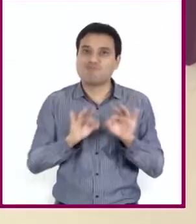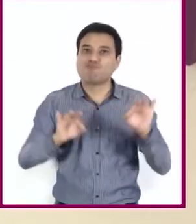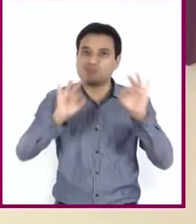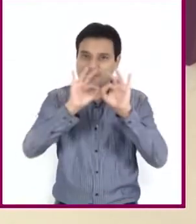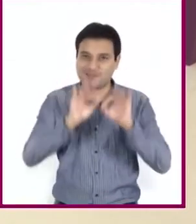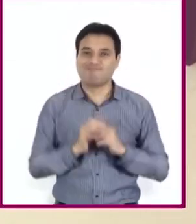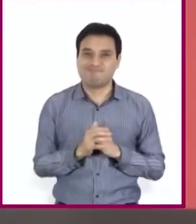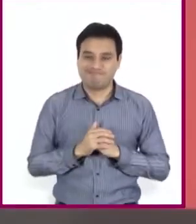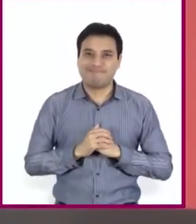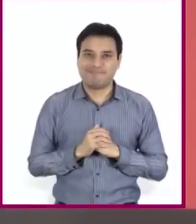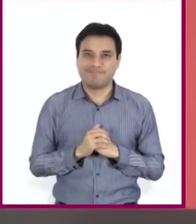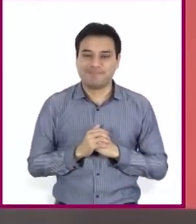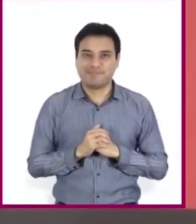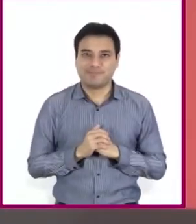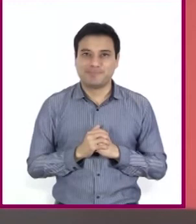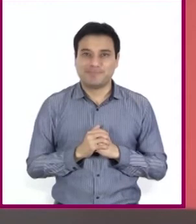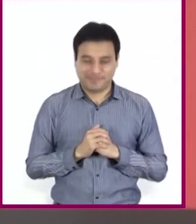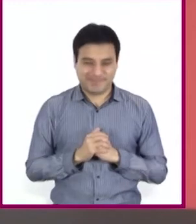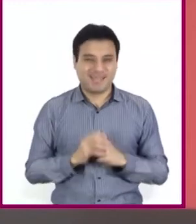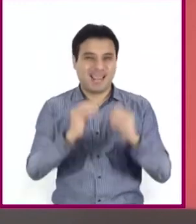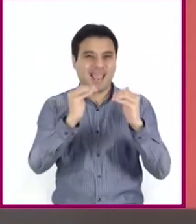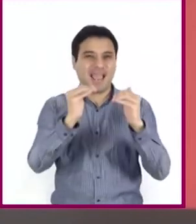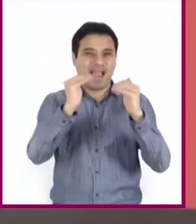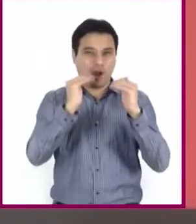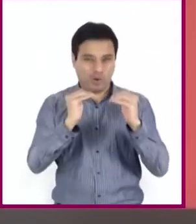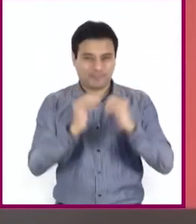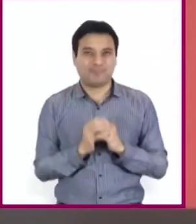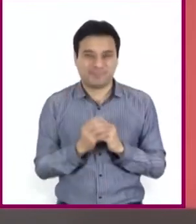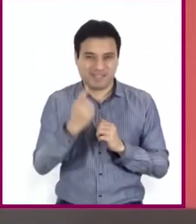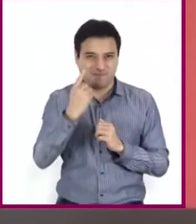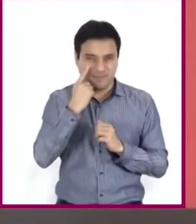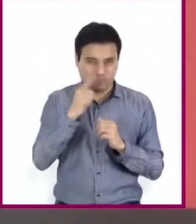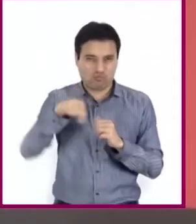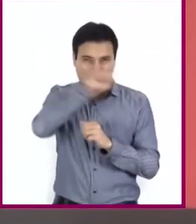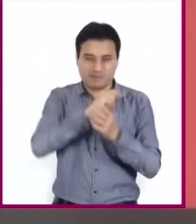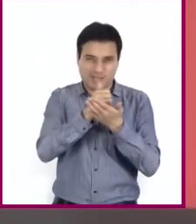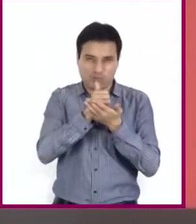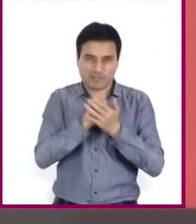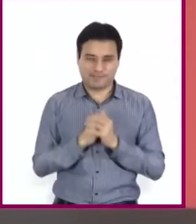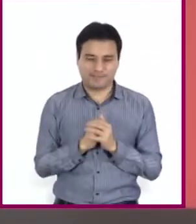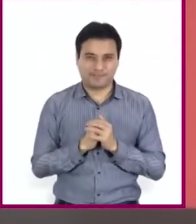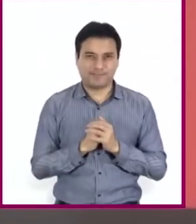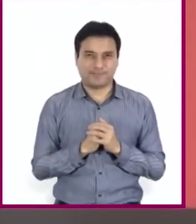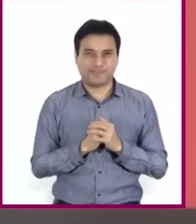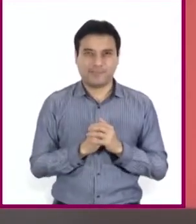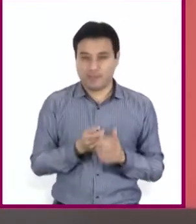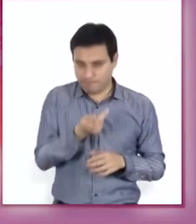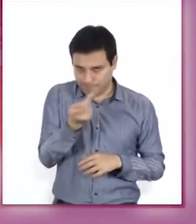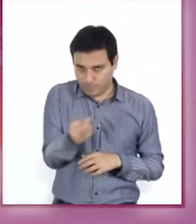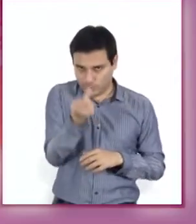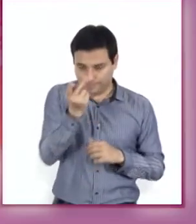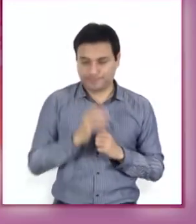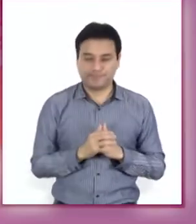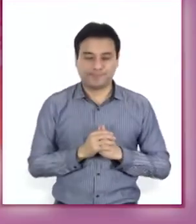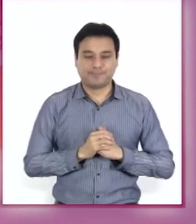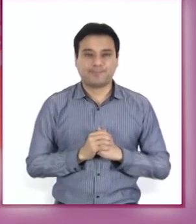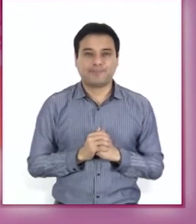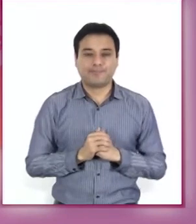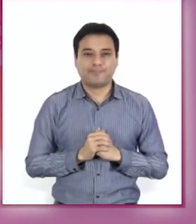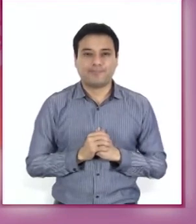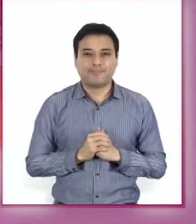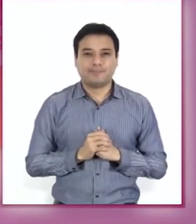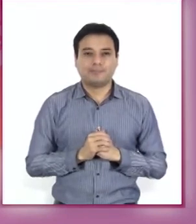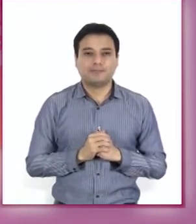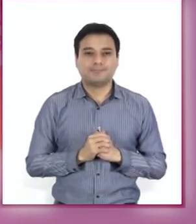lector. Ahora, por favor, ayúdenme en casa contestando esta pregunta. ¿Cuál de